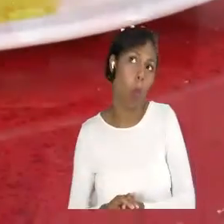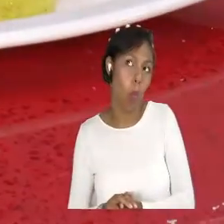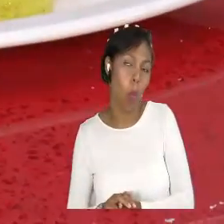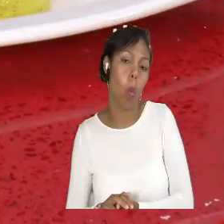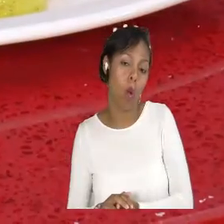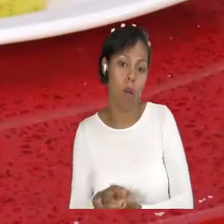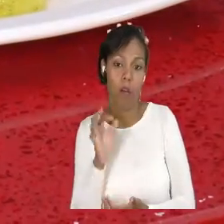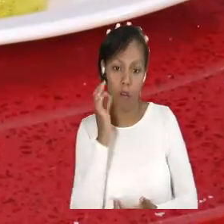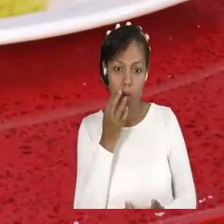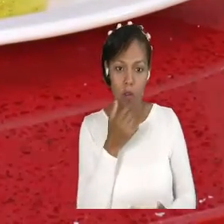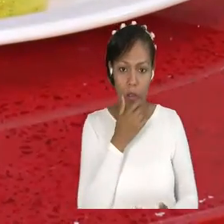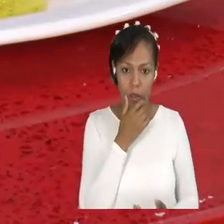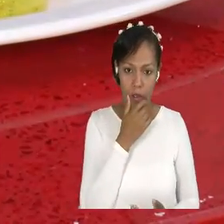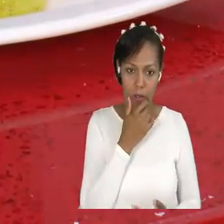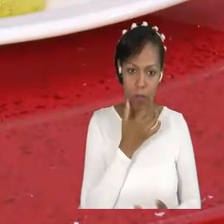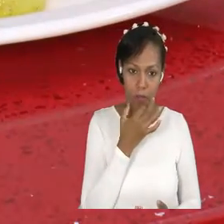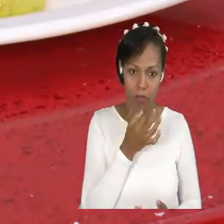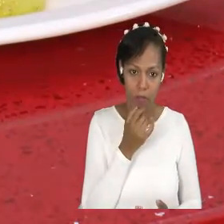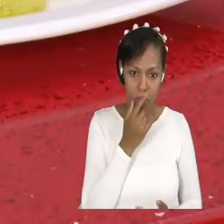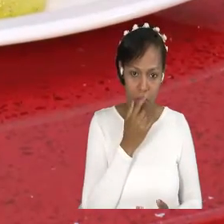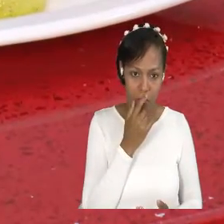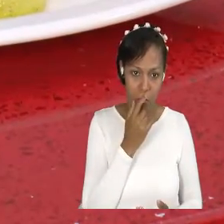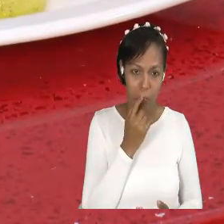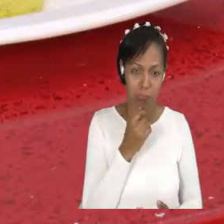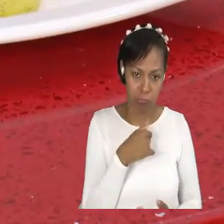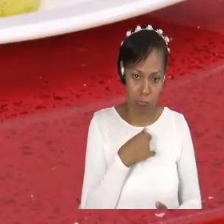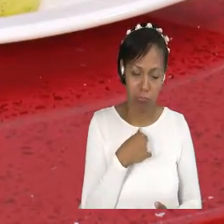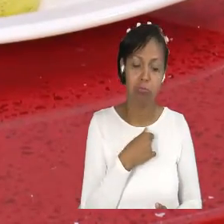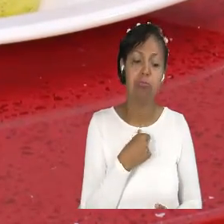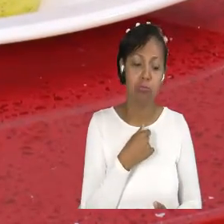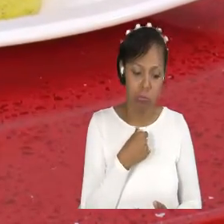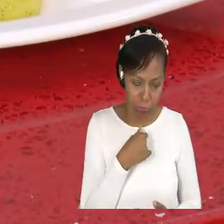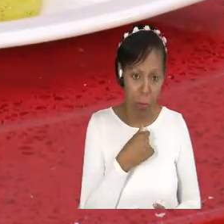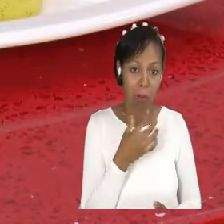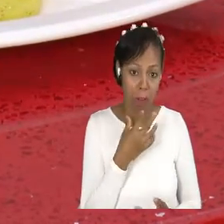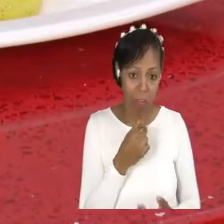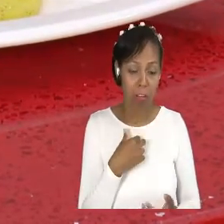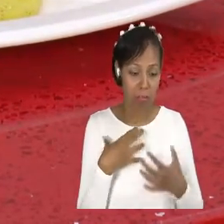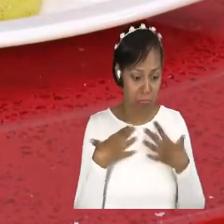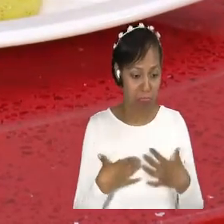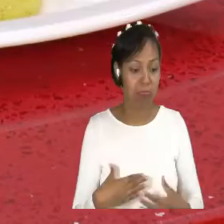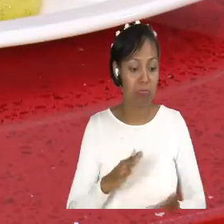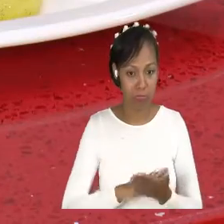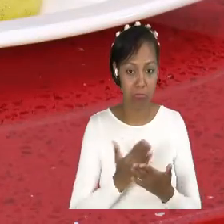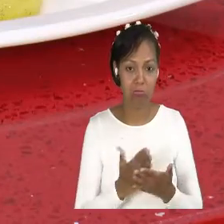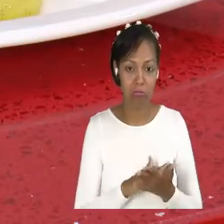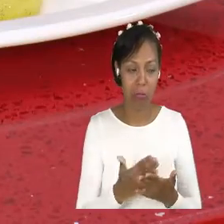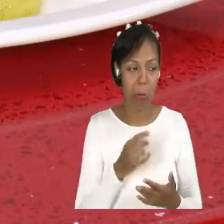filetes de pechuga, yo me hice mi pechuguita con chutney. ¿Sí? ¿Qué tal quedó?